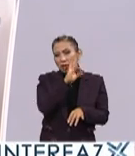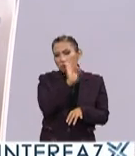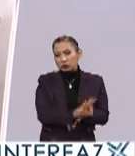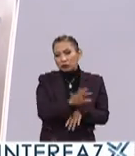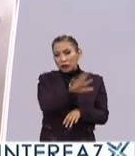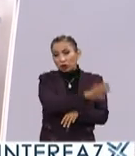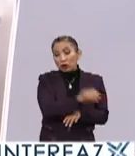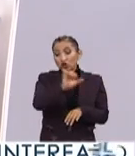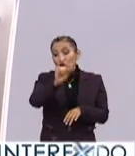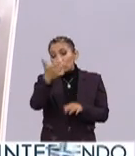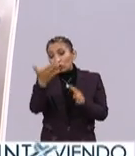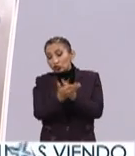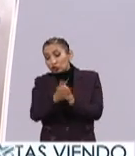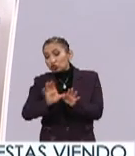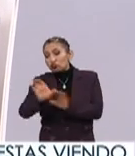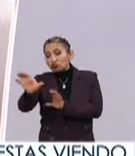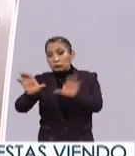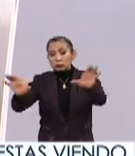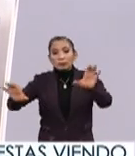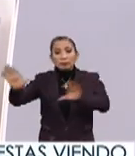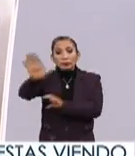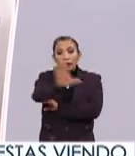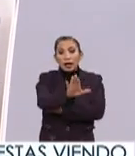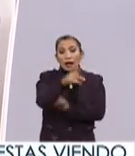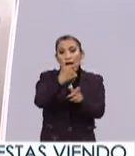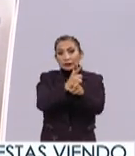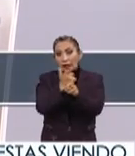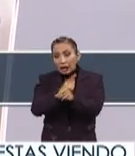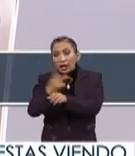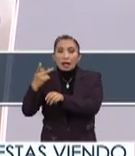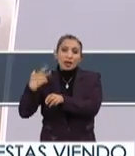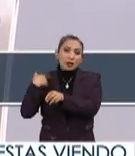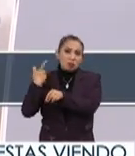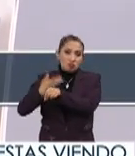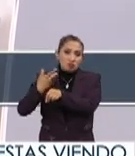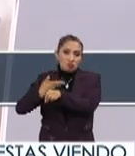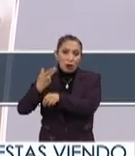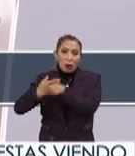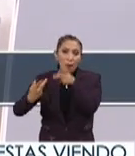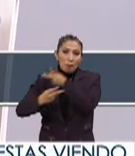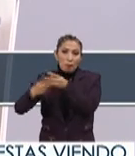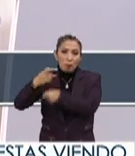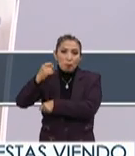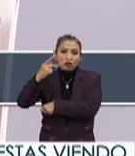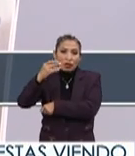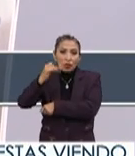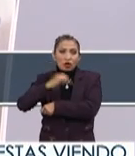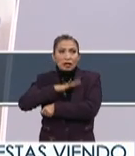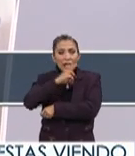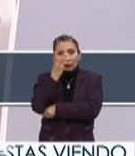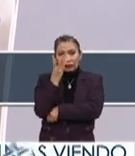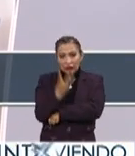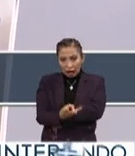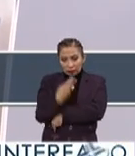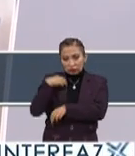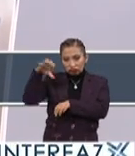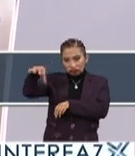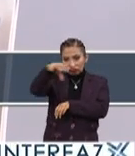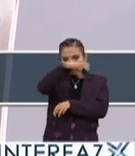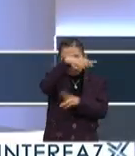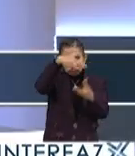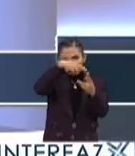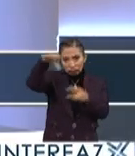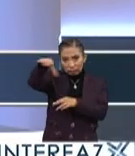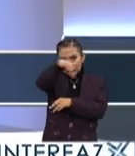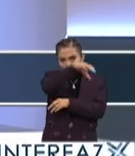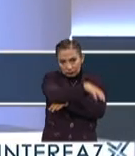40% y el resto se distribuye en licenciatura y posgrado. Y también tenemos pues 3 unidades